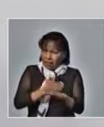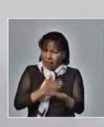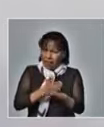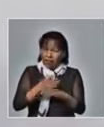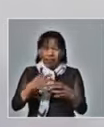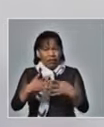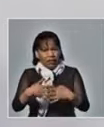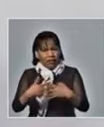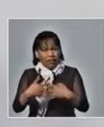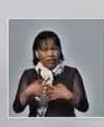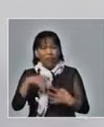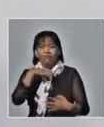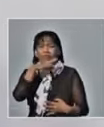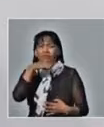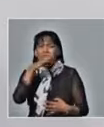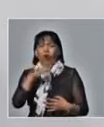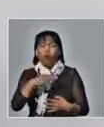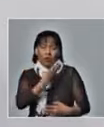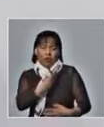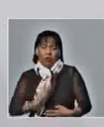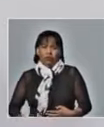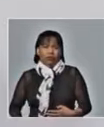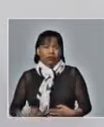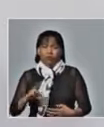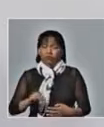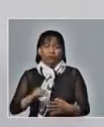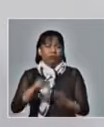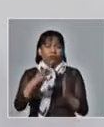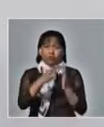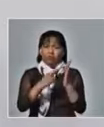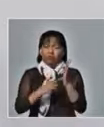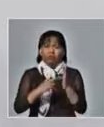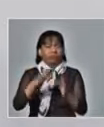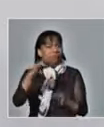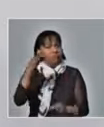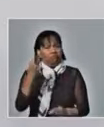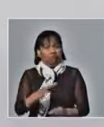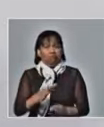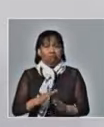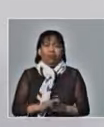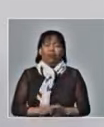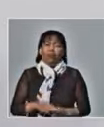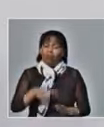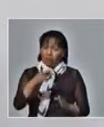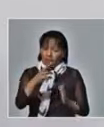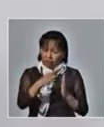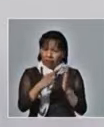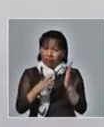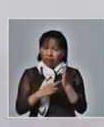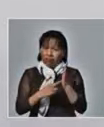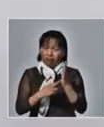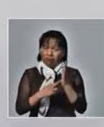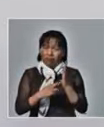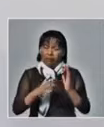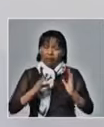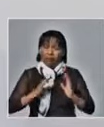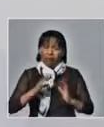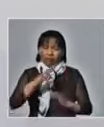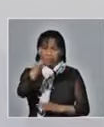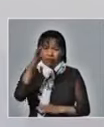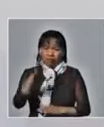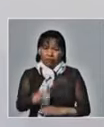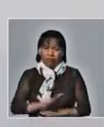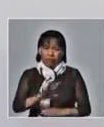empresas que incumplen como a los municipios. Y en ese sentido, cumplir las normas ecológicas no debe de ser un pretexto para que las pequeñas